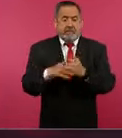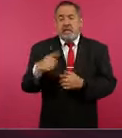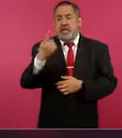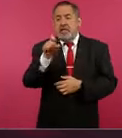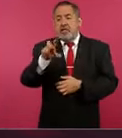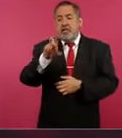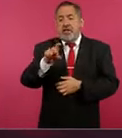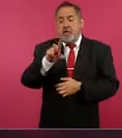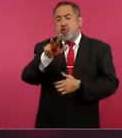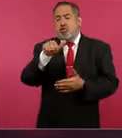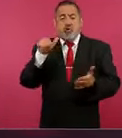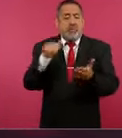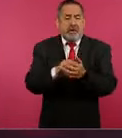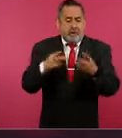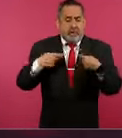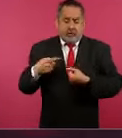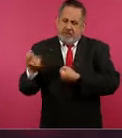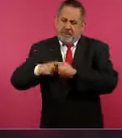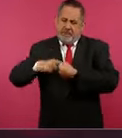138,000 elementos.